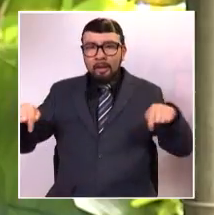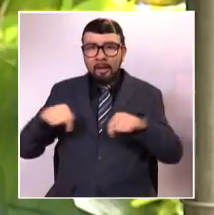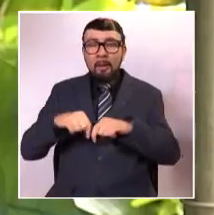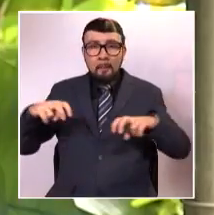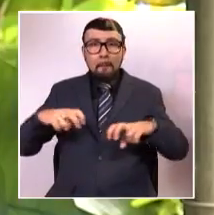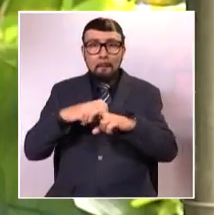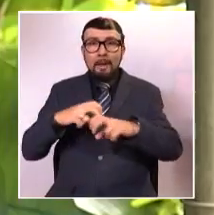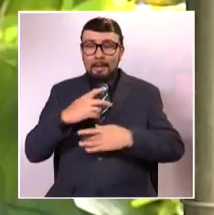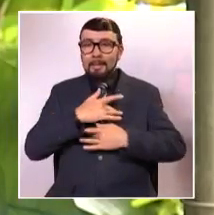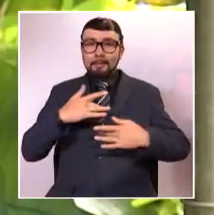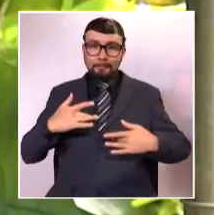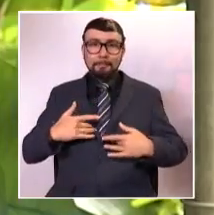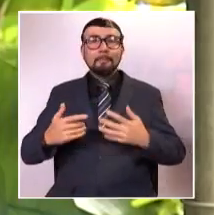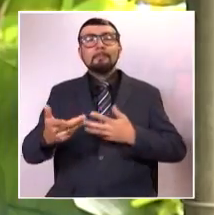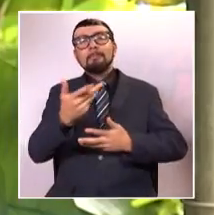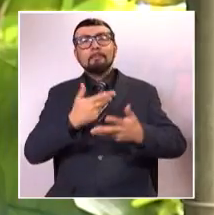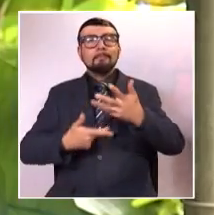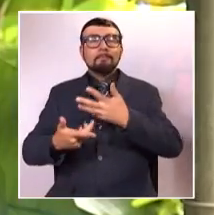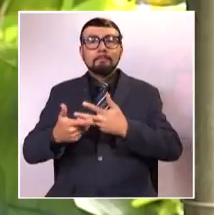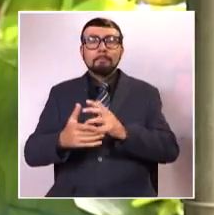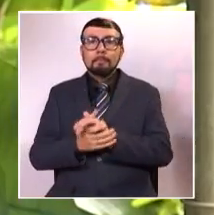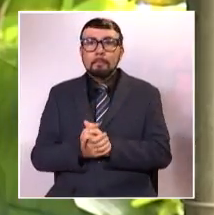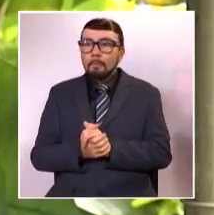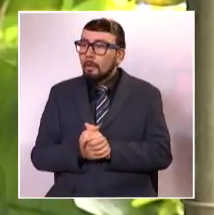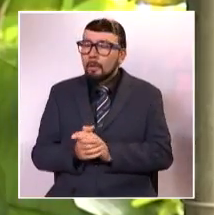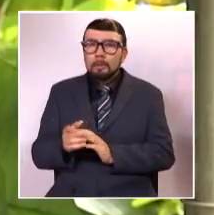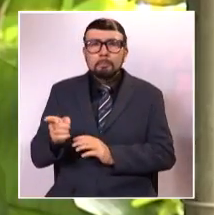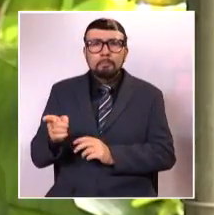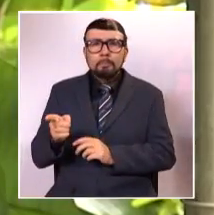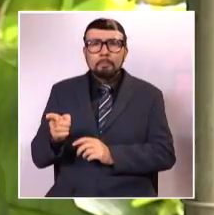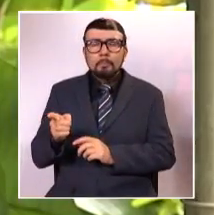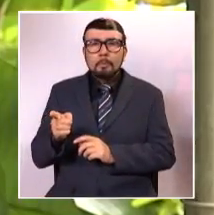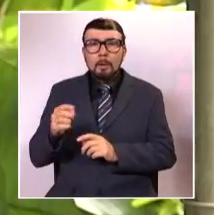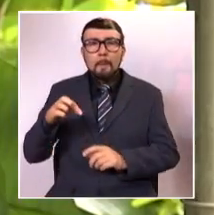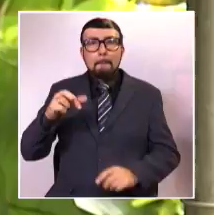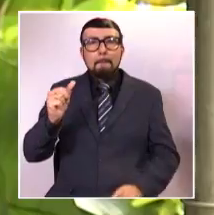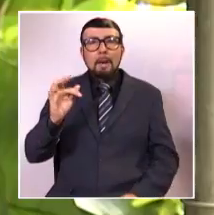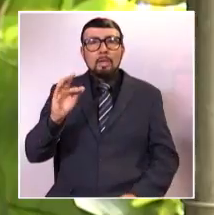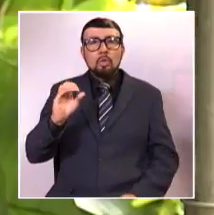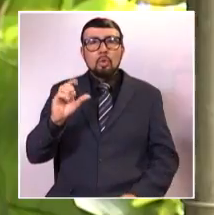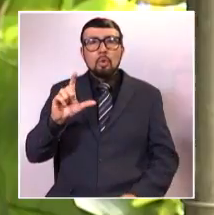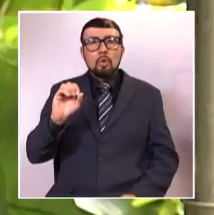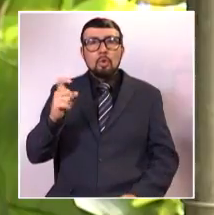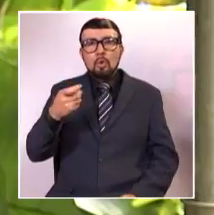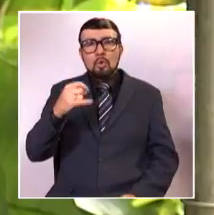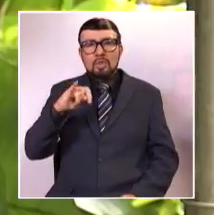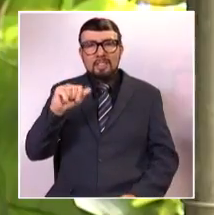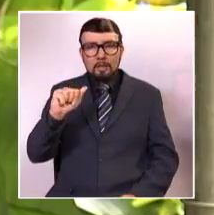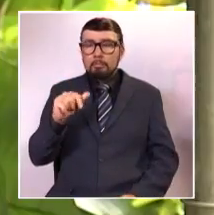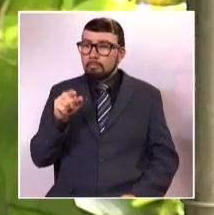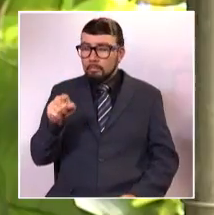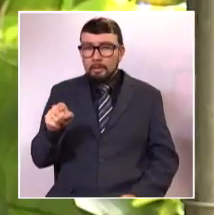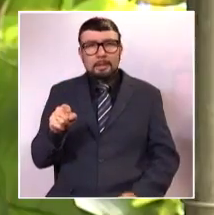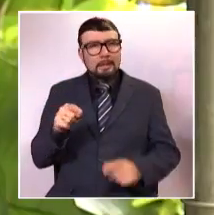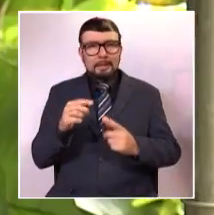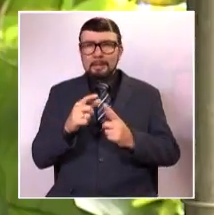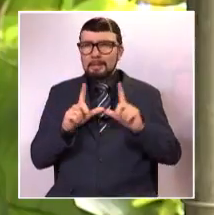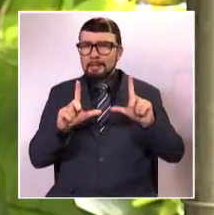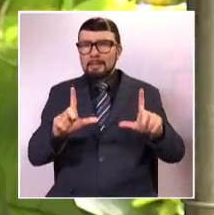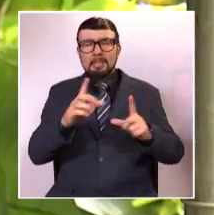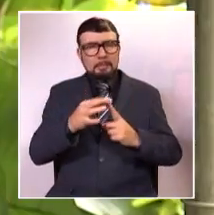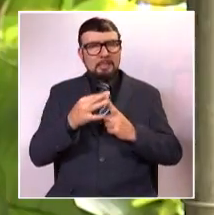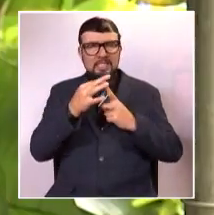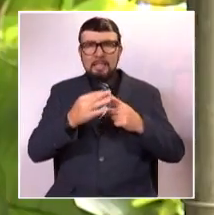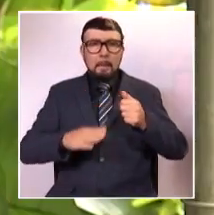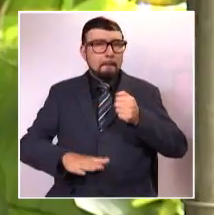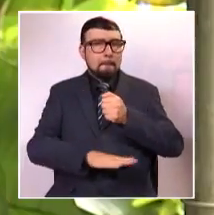de nuevo con todos ustedes. Bueno, patología es una especialidad básica en la medicina. Digo básica